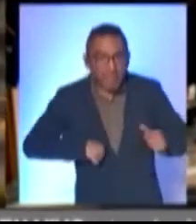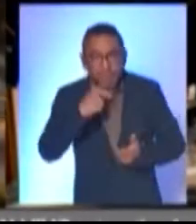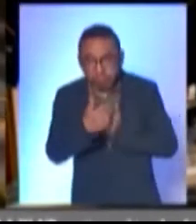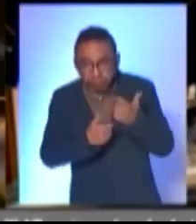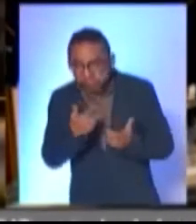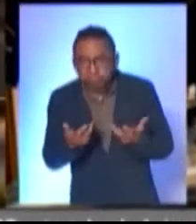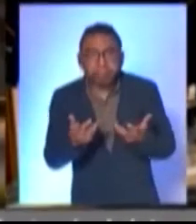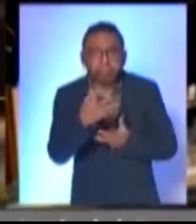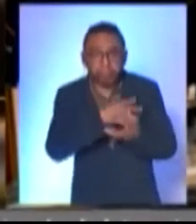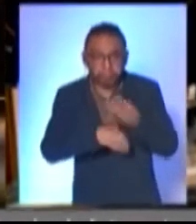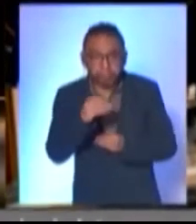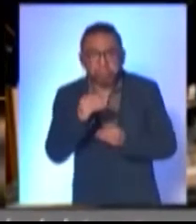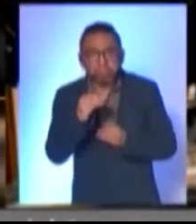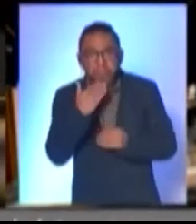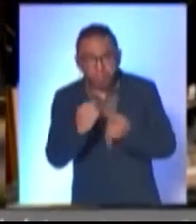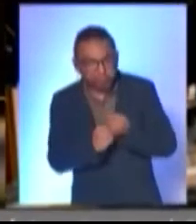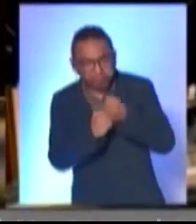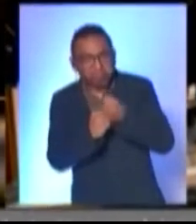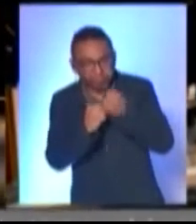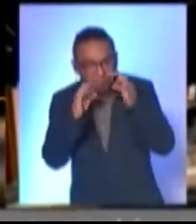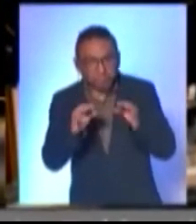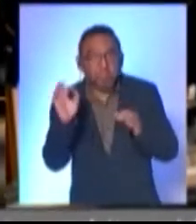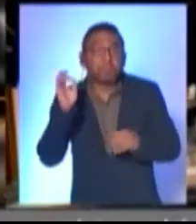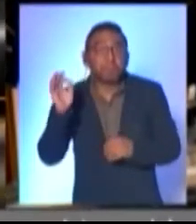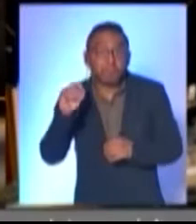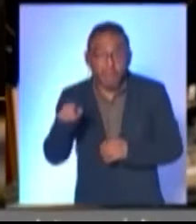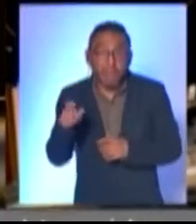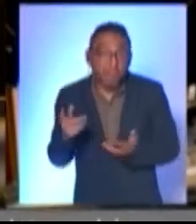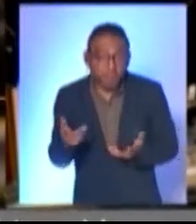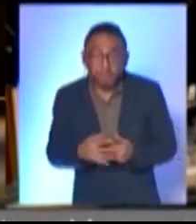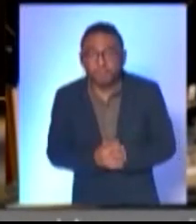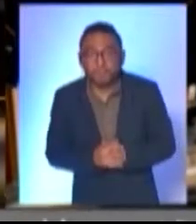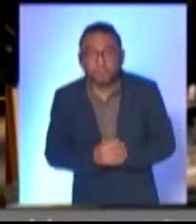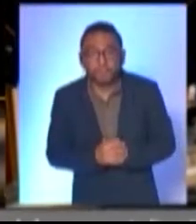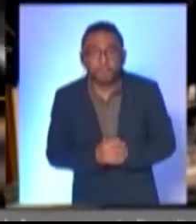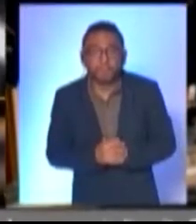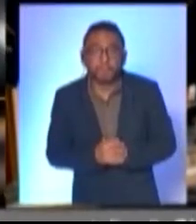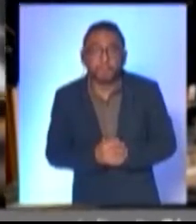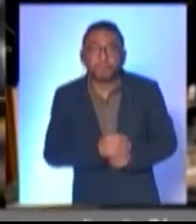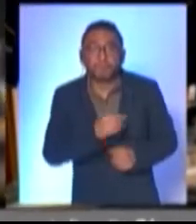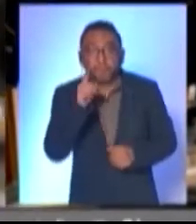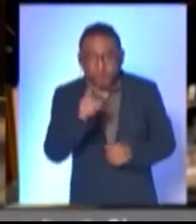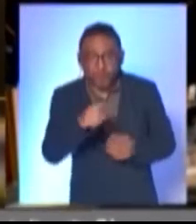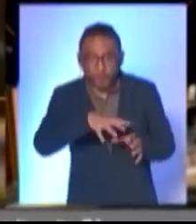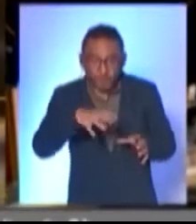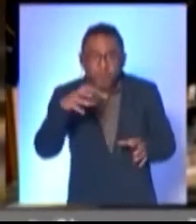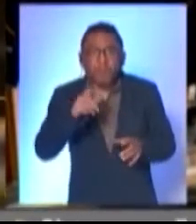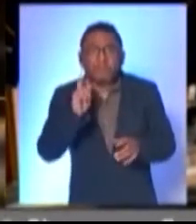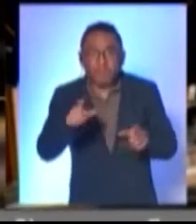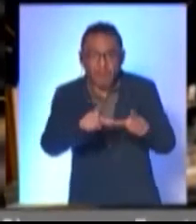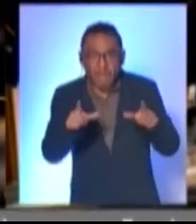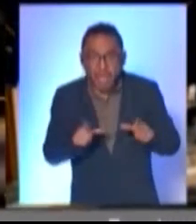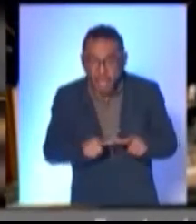serían pujantes en el caso del lago de Cuitzeo. Y expresiones como que pues el lago pues